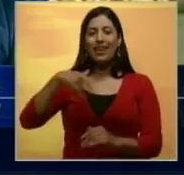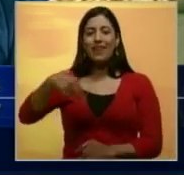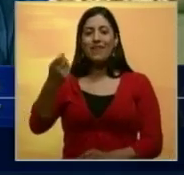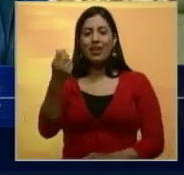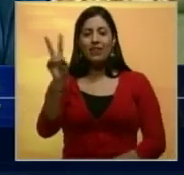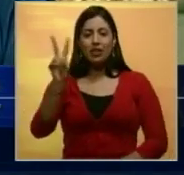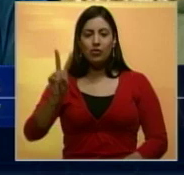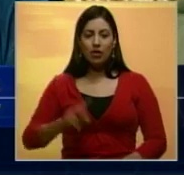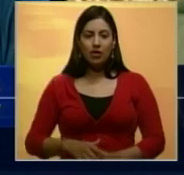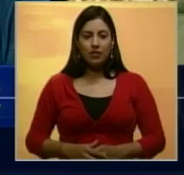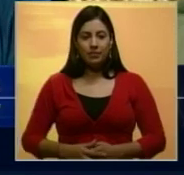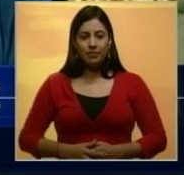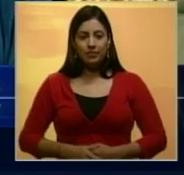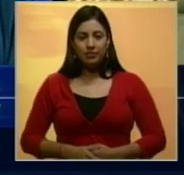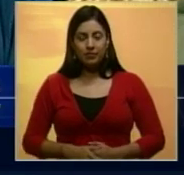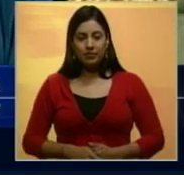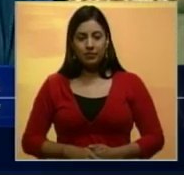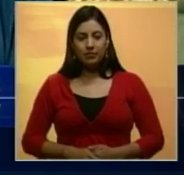venezolana.